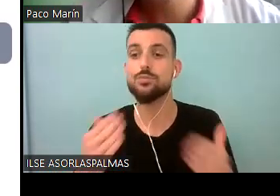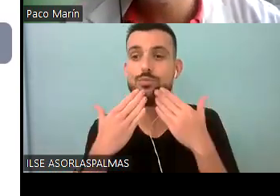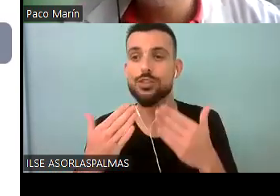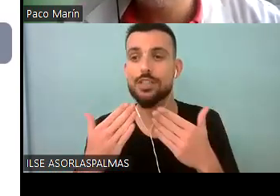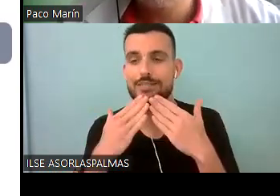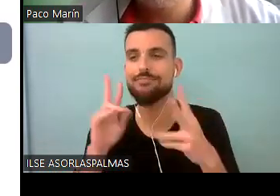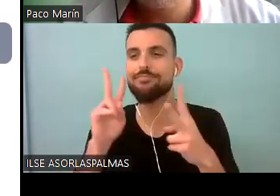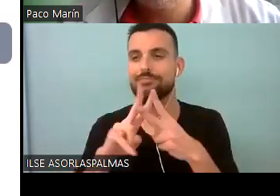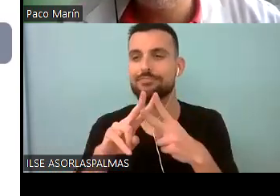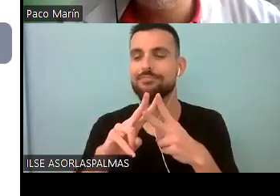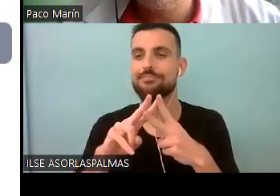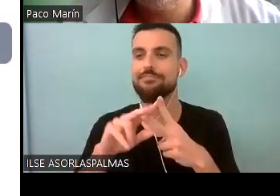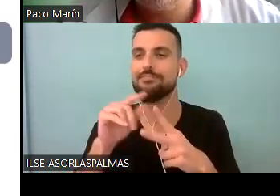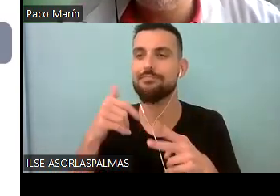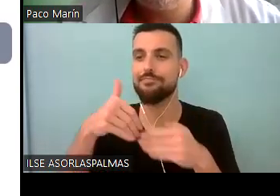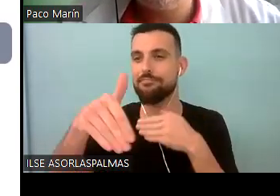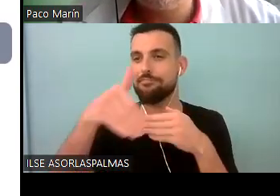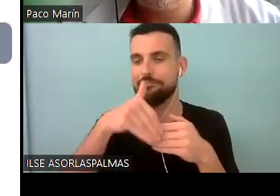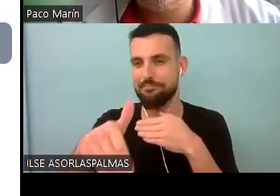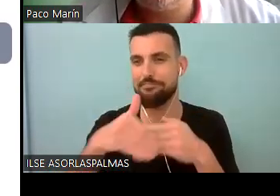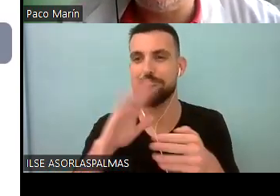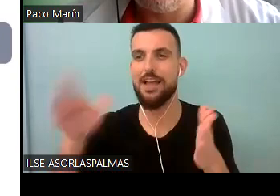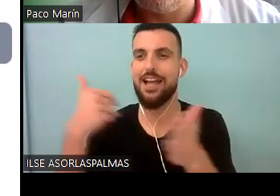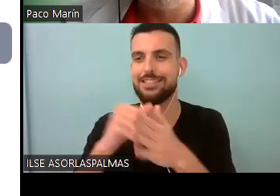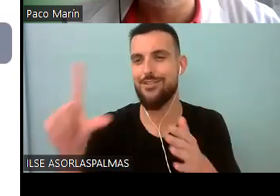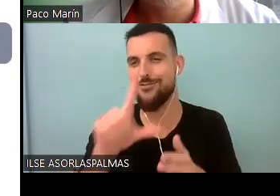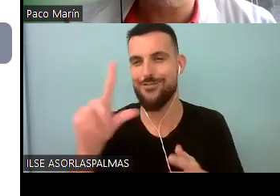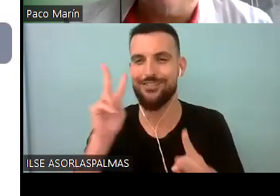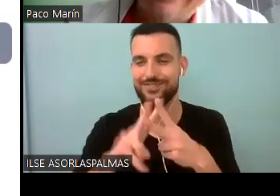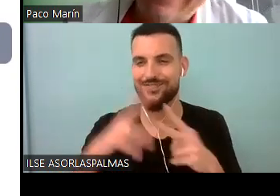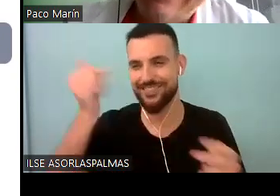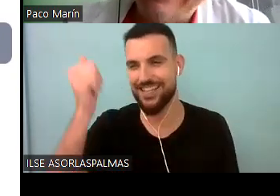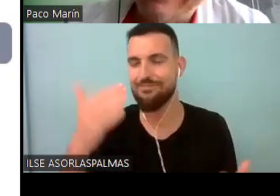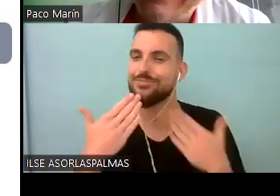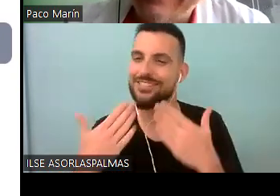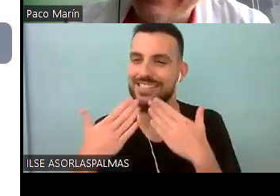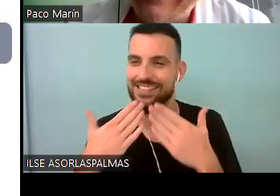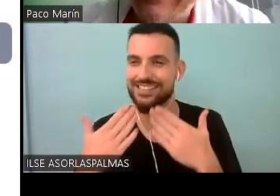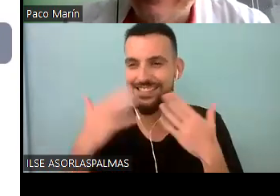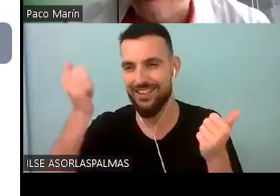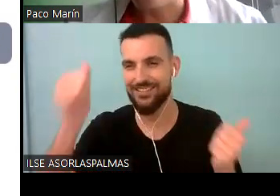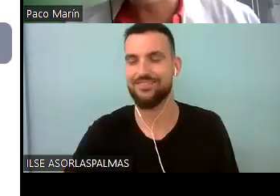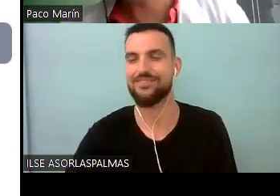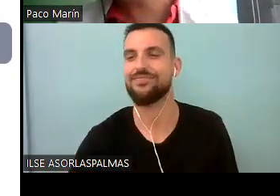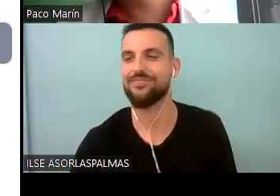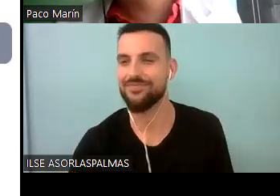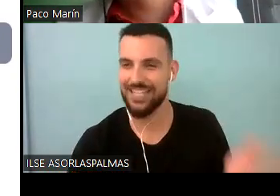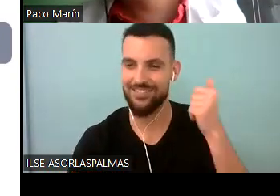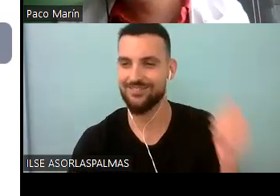y hasta dentro de un mesecito, como se dice, ¿no? Hasta julio. Muchas gracias. Adiós. Hasta ahora.